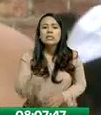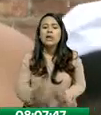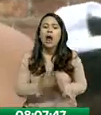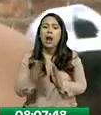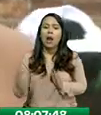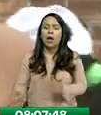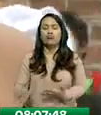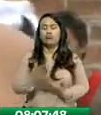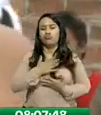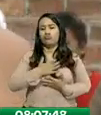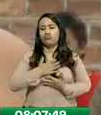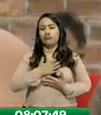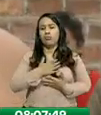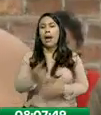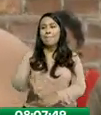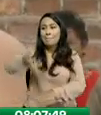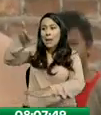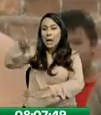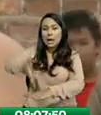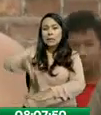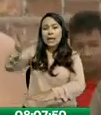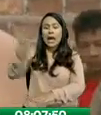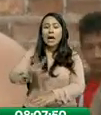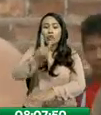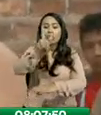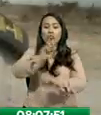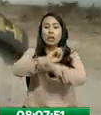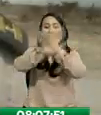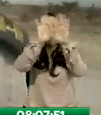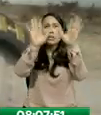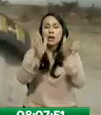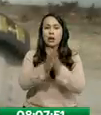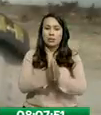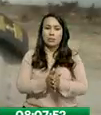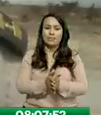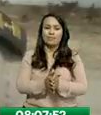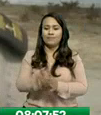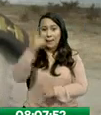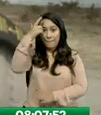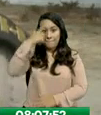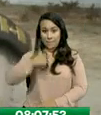venido en la noche y le han disparado como a la 1 de la mañana. El ciudadano muestra